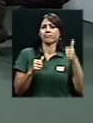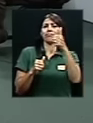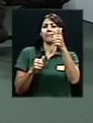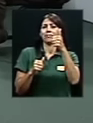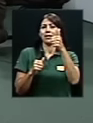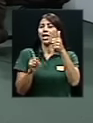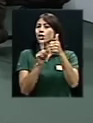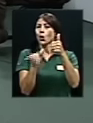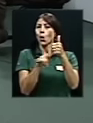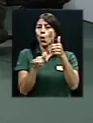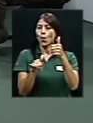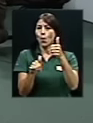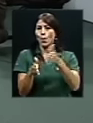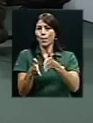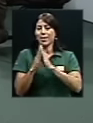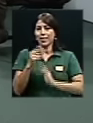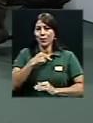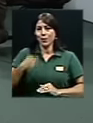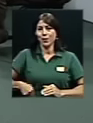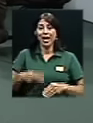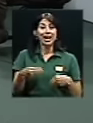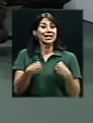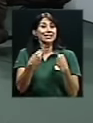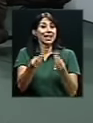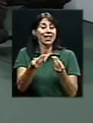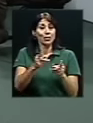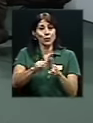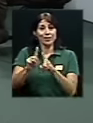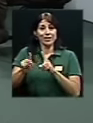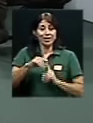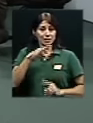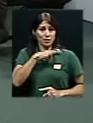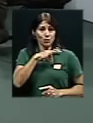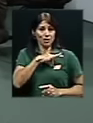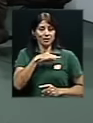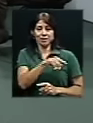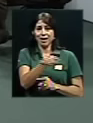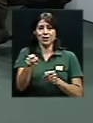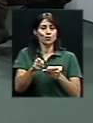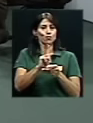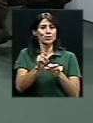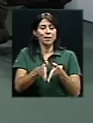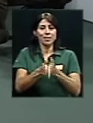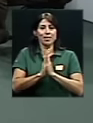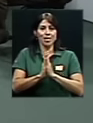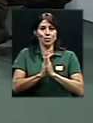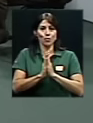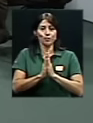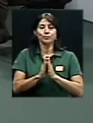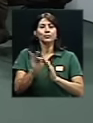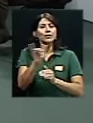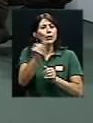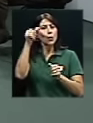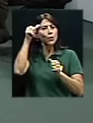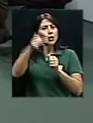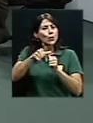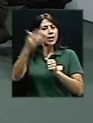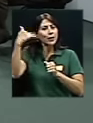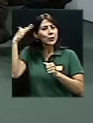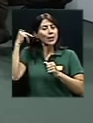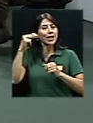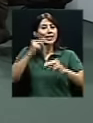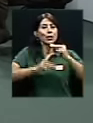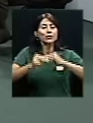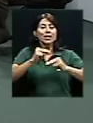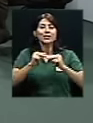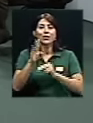concediendo una serie de prerrogativas y de privilegios que ellos no están pidiendo, más o menos como recordar aquello de la negociación del